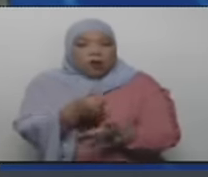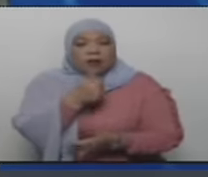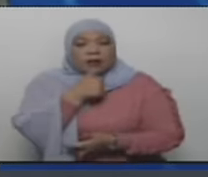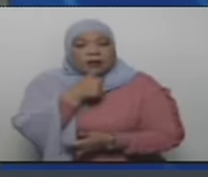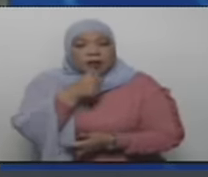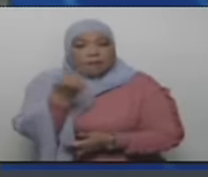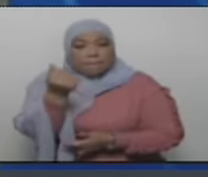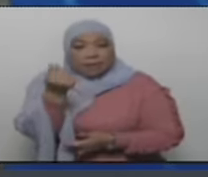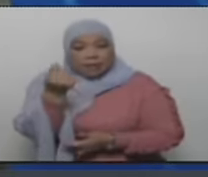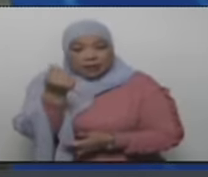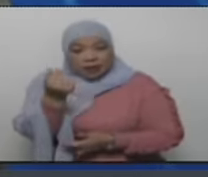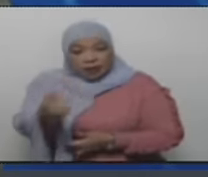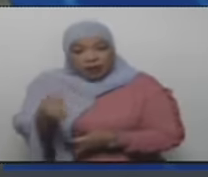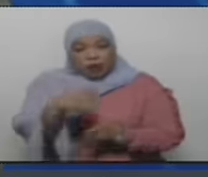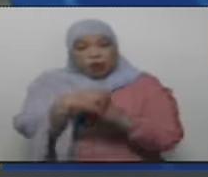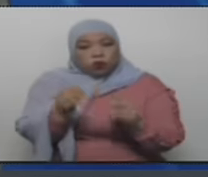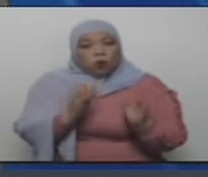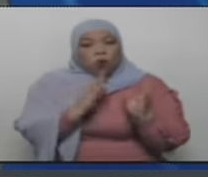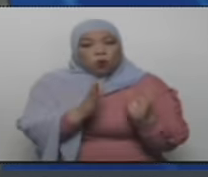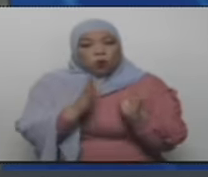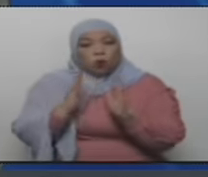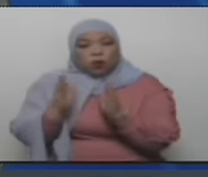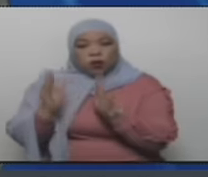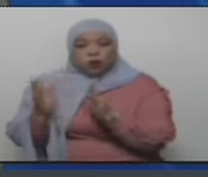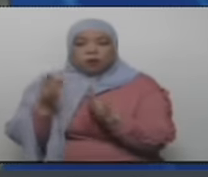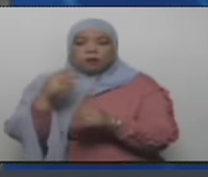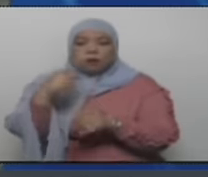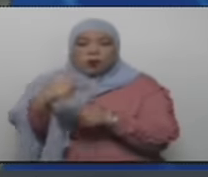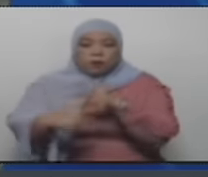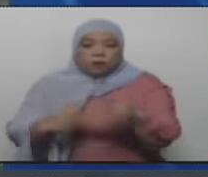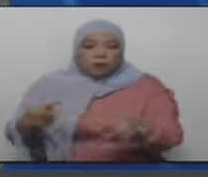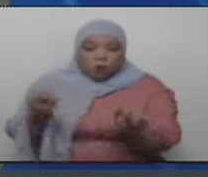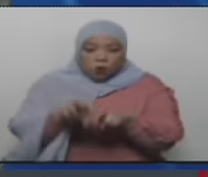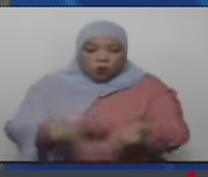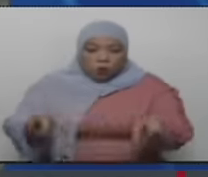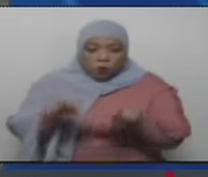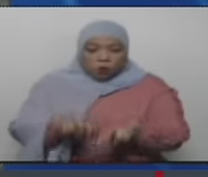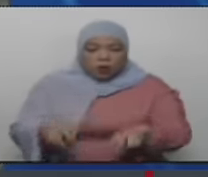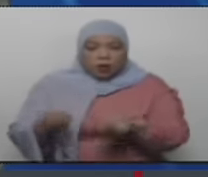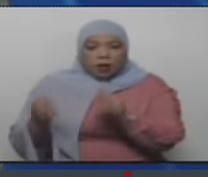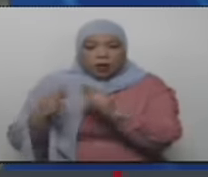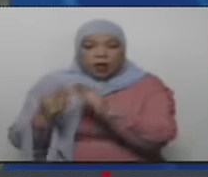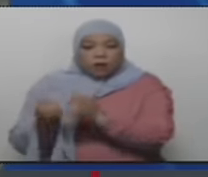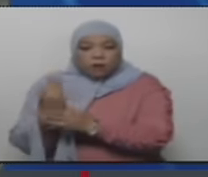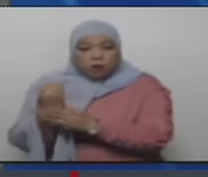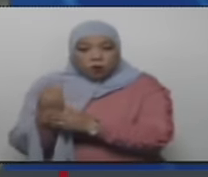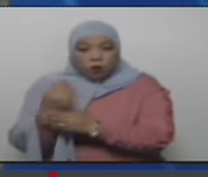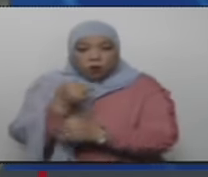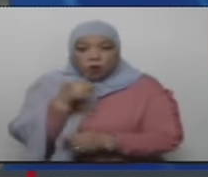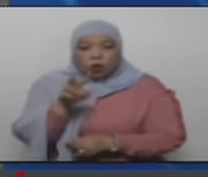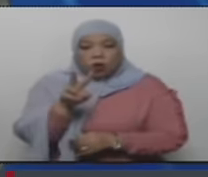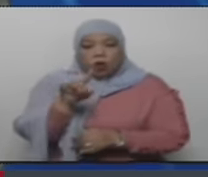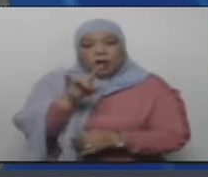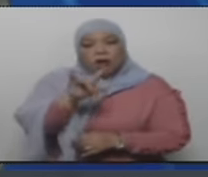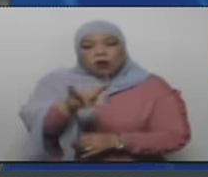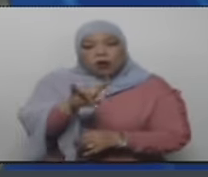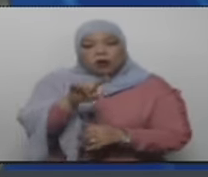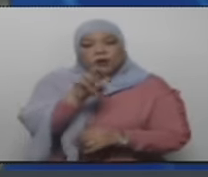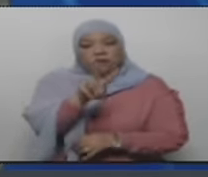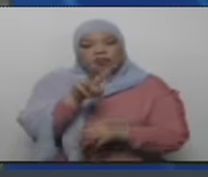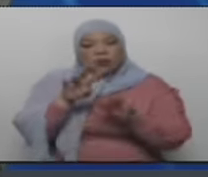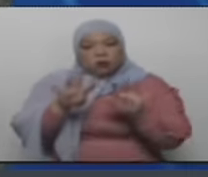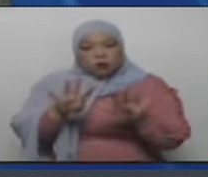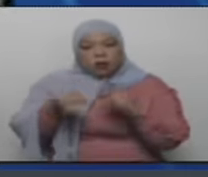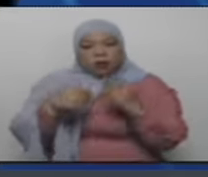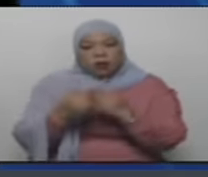porque todos esos elementos también están en la investigación. El asalto del Palacio de Miraflores, el lunes 29 y el